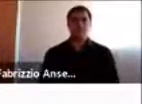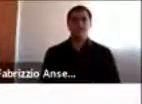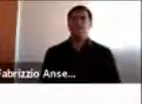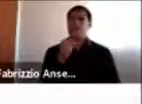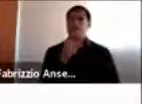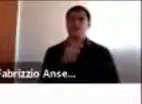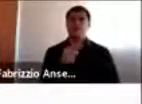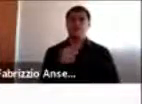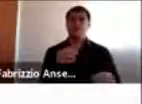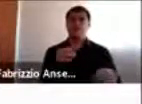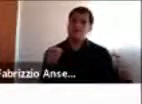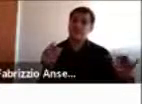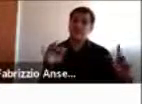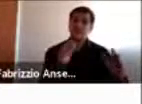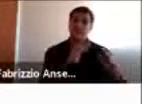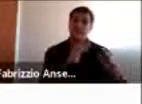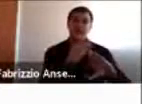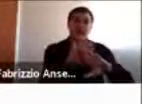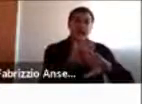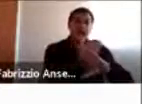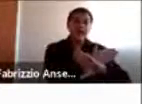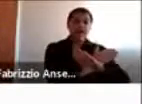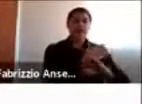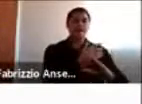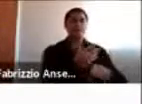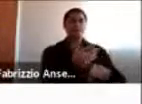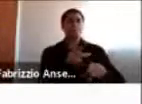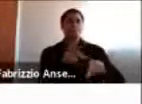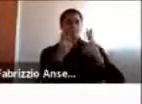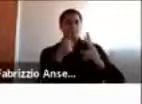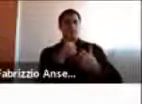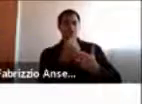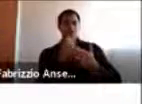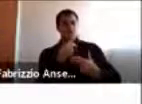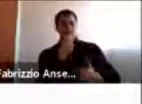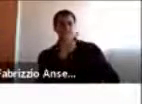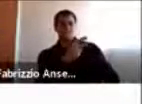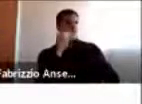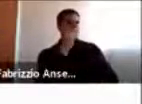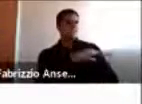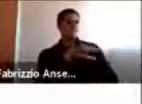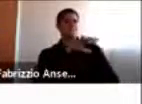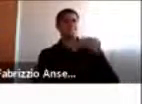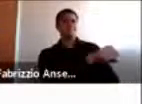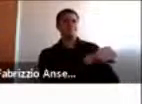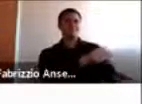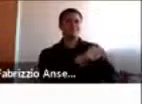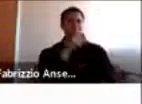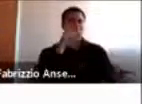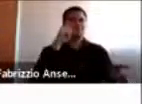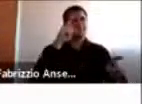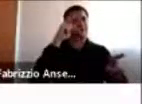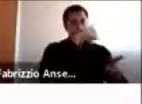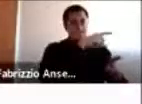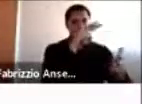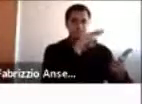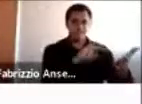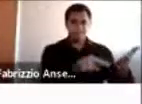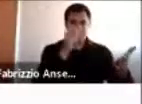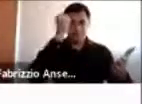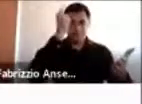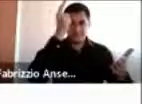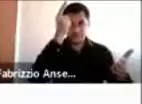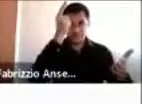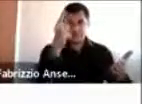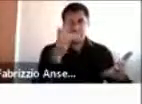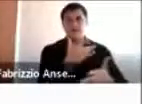tempranamente nos van a permitir identificar aquellos niños que pudieran tener riesgo de presentar dificultades lectoras. Estas variables